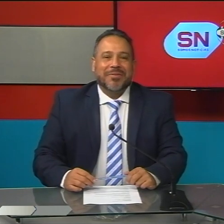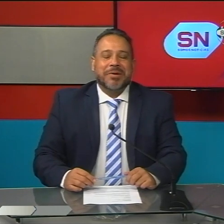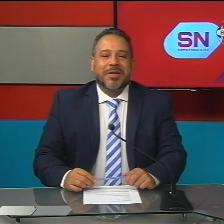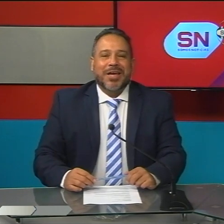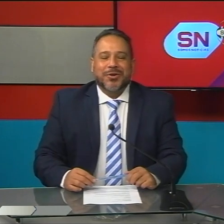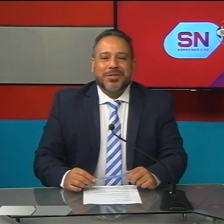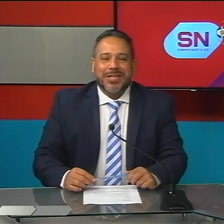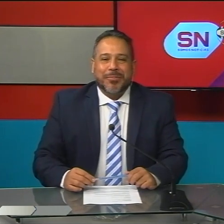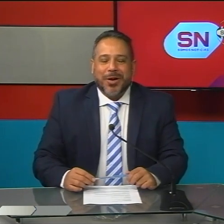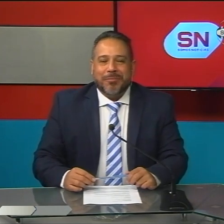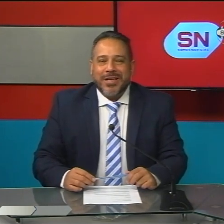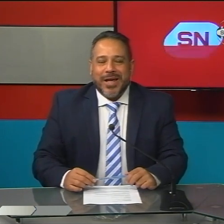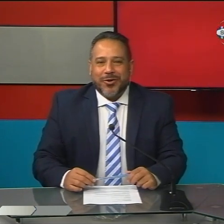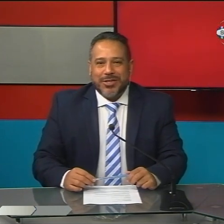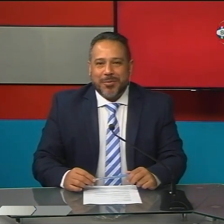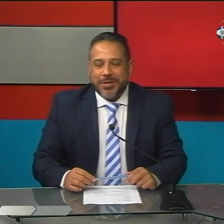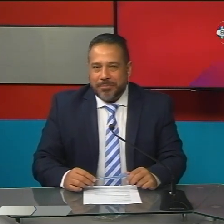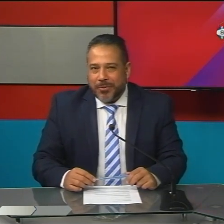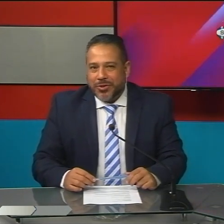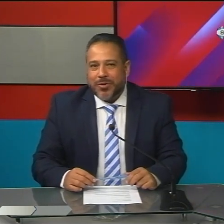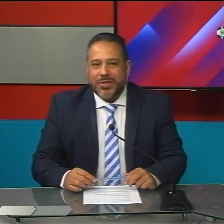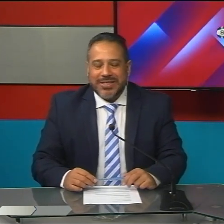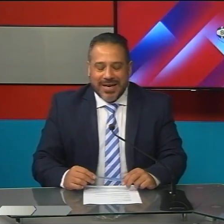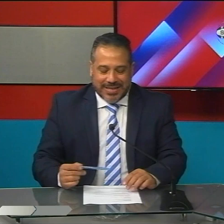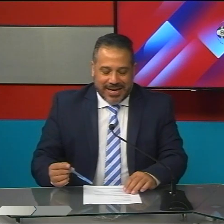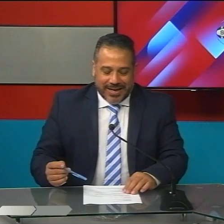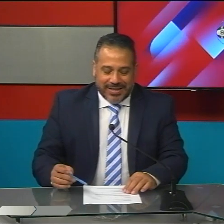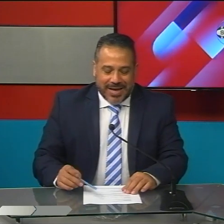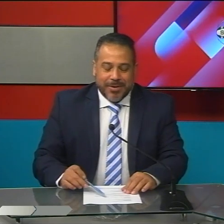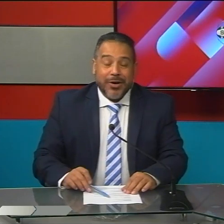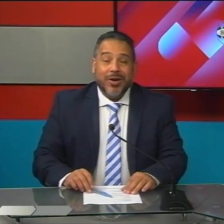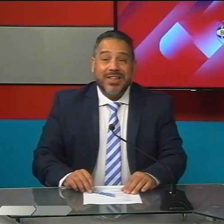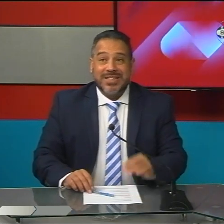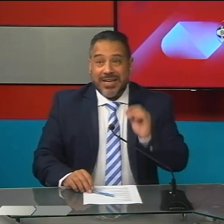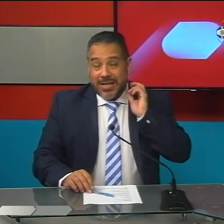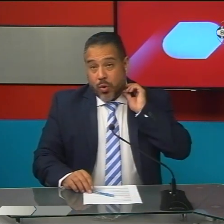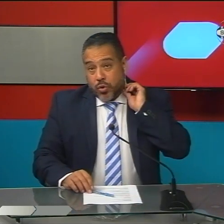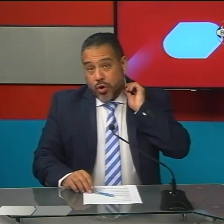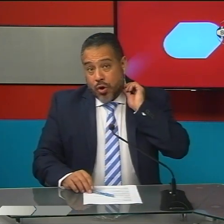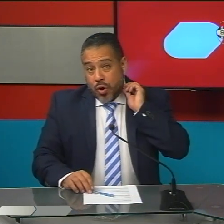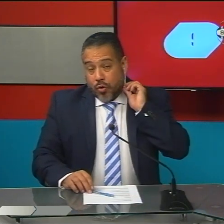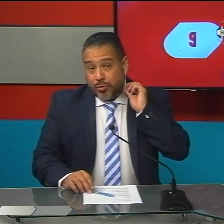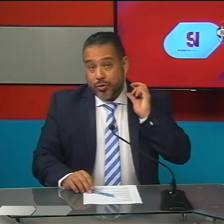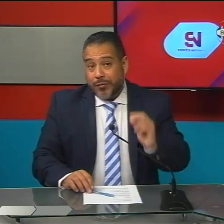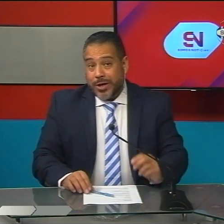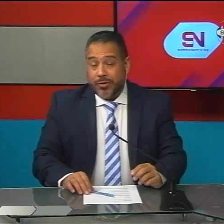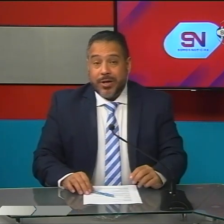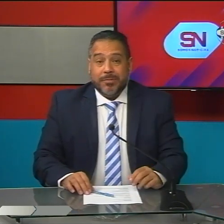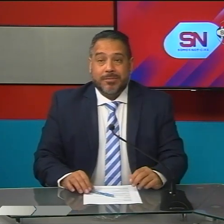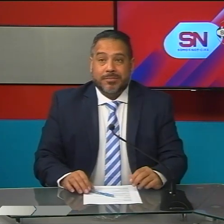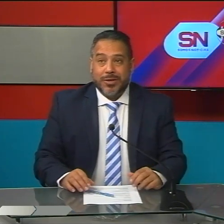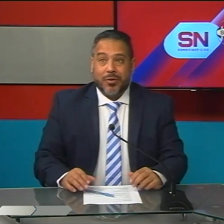Hola, ¿qué tal? Bienvenidos, gracias por acompañarnos. Estamos en vivo en Somos Noticias en este día miércoles 16 de junio, con mucho